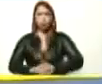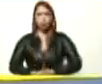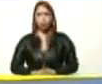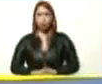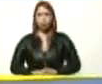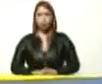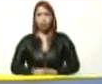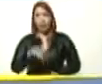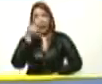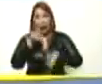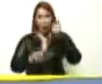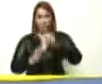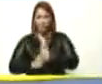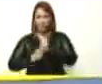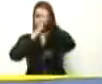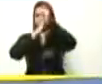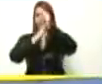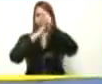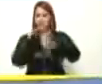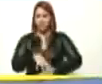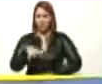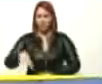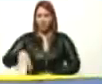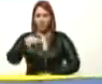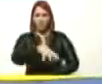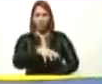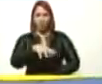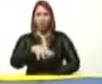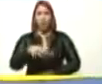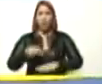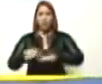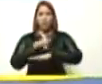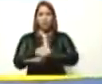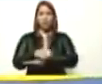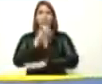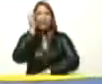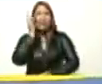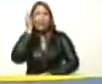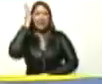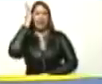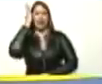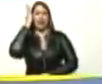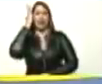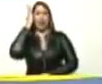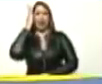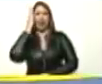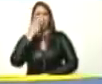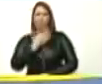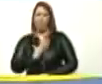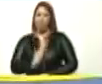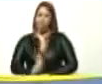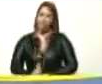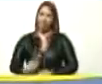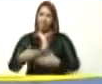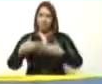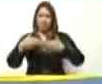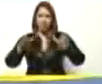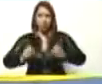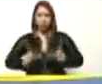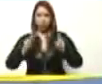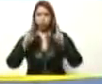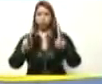de algunos líderes, regionales y locales, que creaban un desgaste, y le abrían una oportunidad,